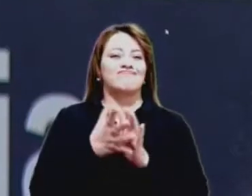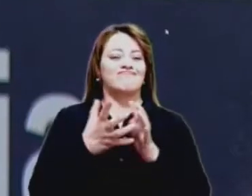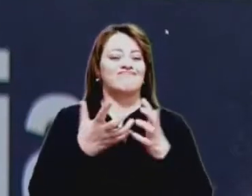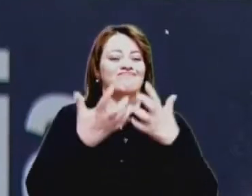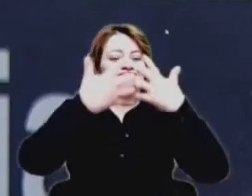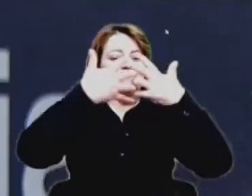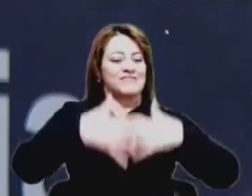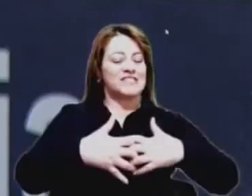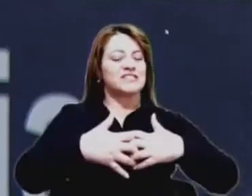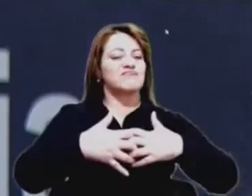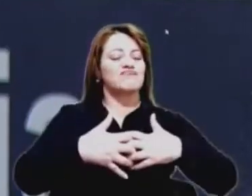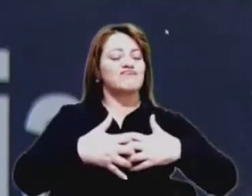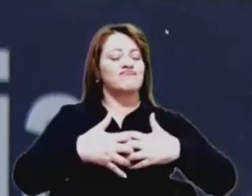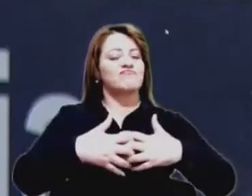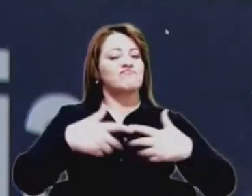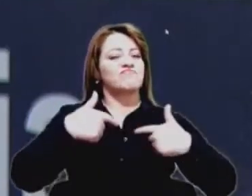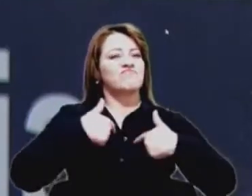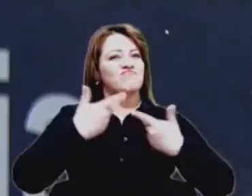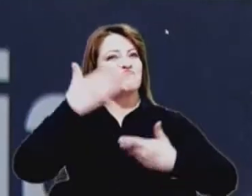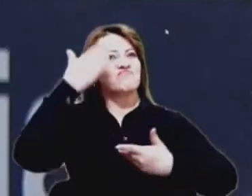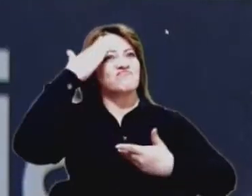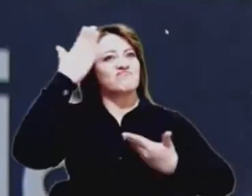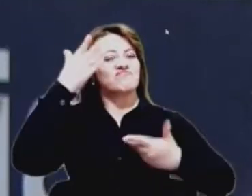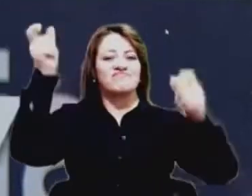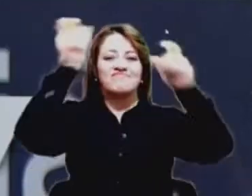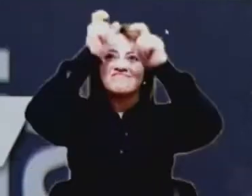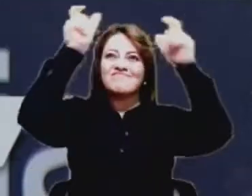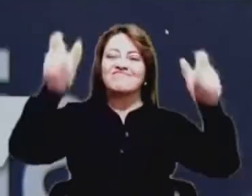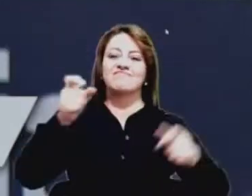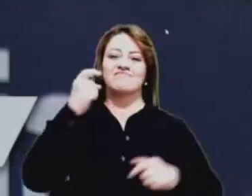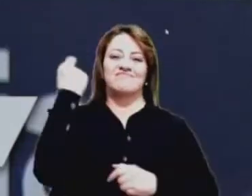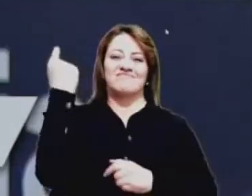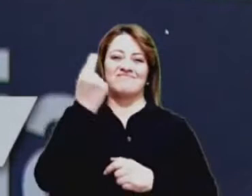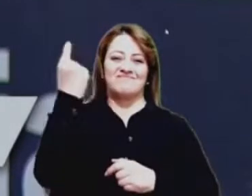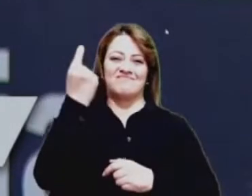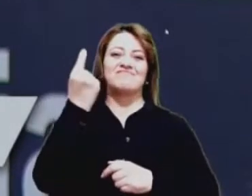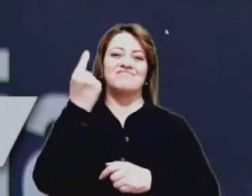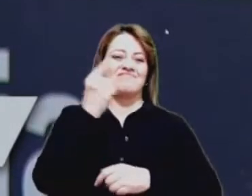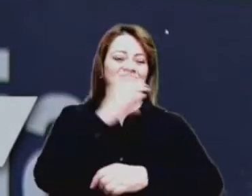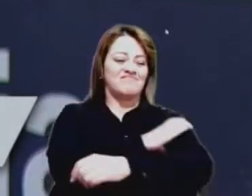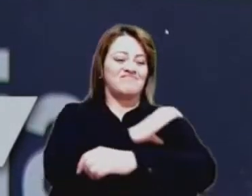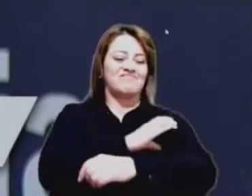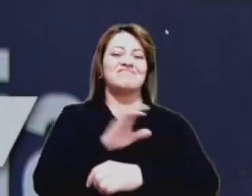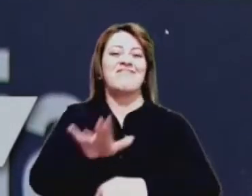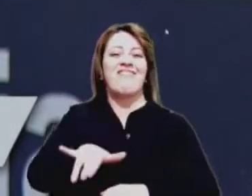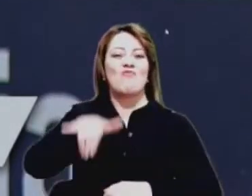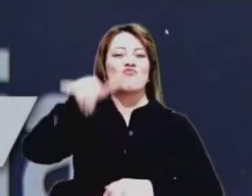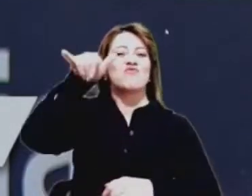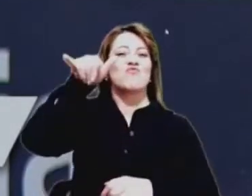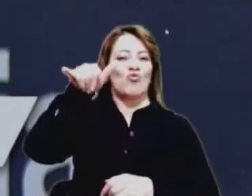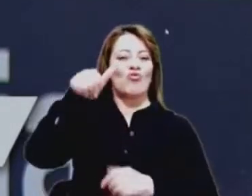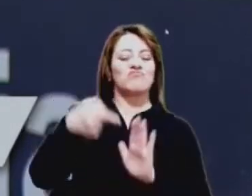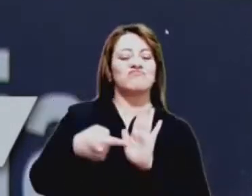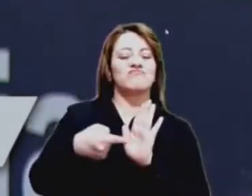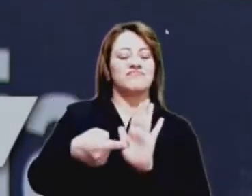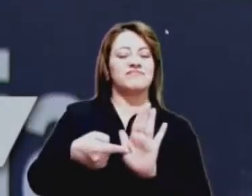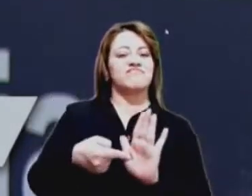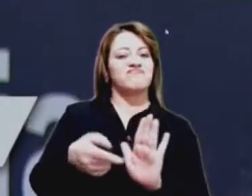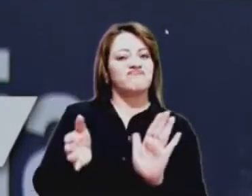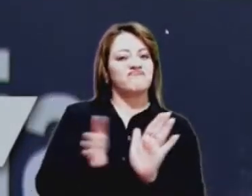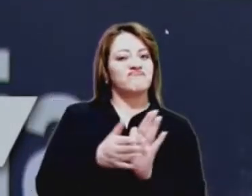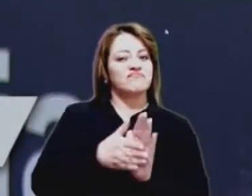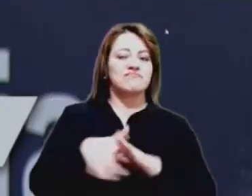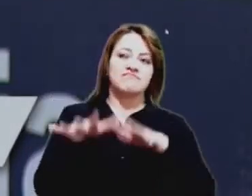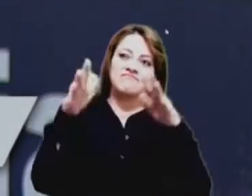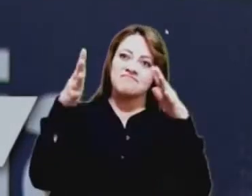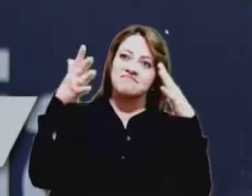conocimiento de causa desde el estado en general desde la rama ejecutiva aplaudimos y celebramos con mucho entusiasmo